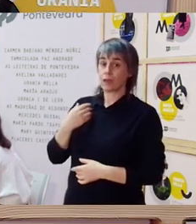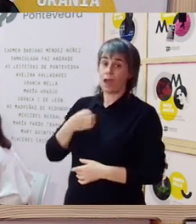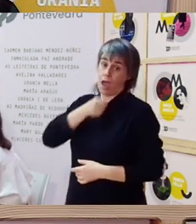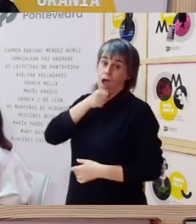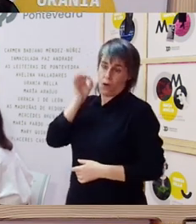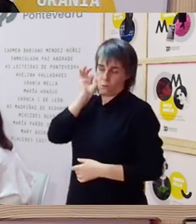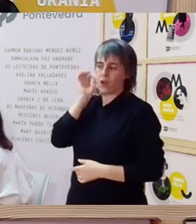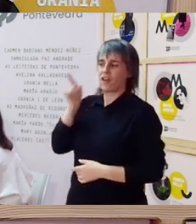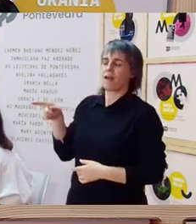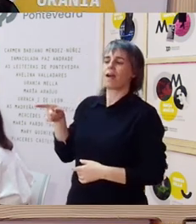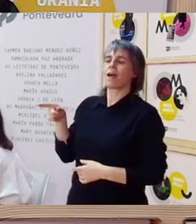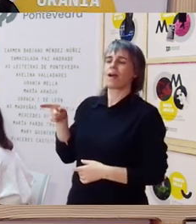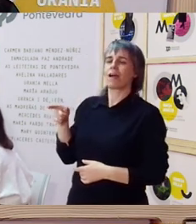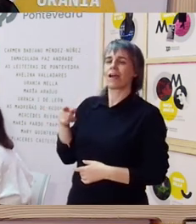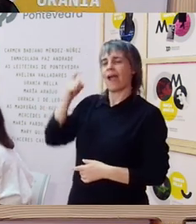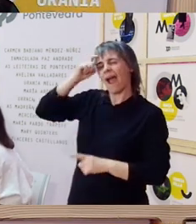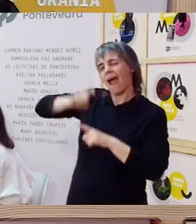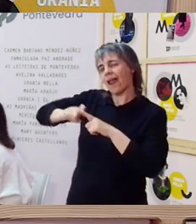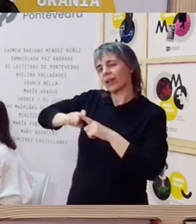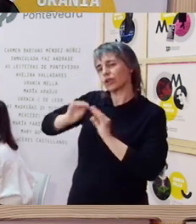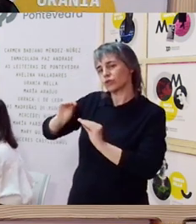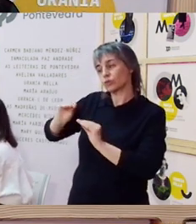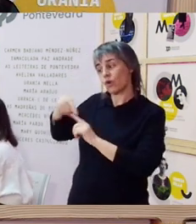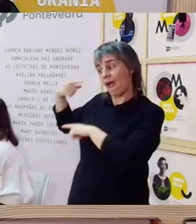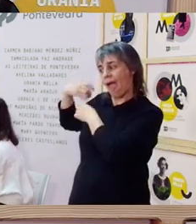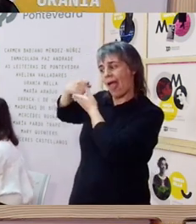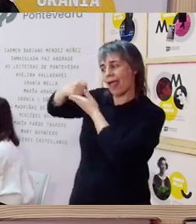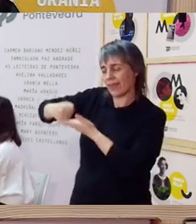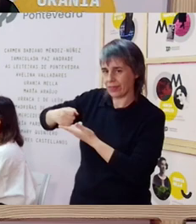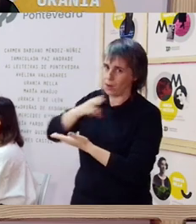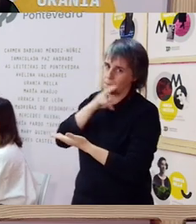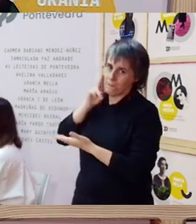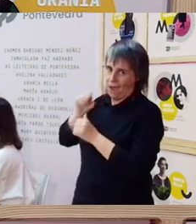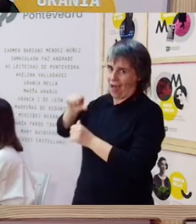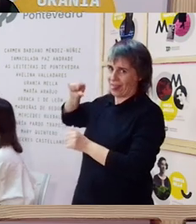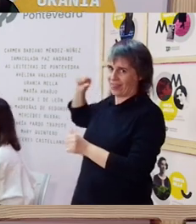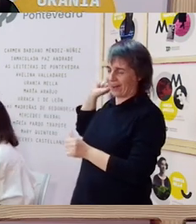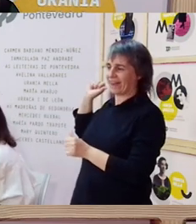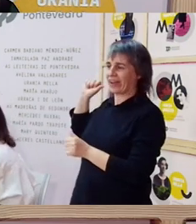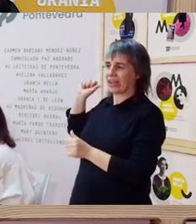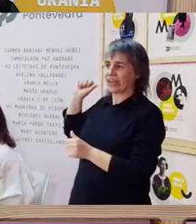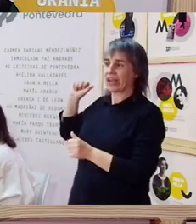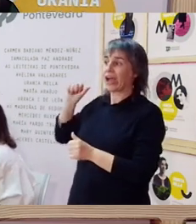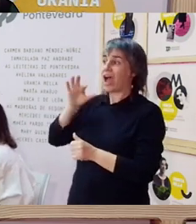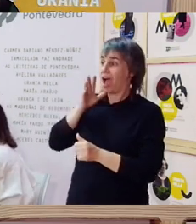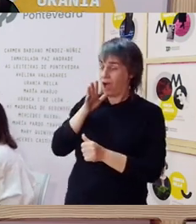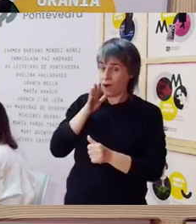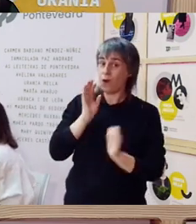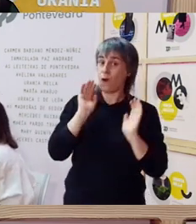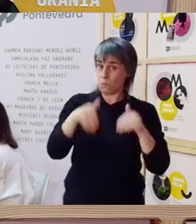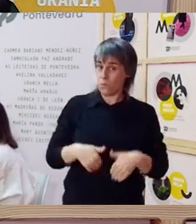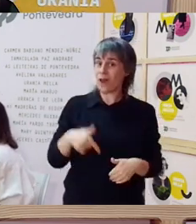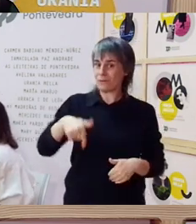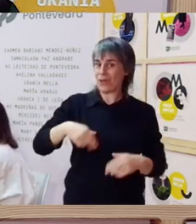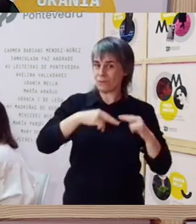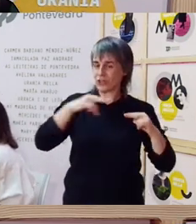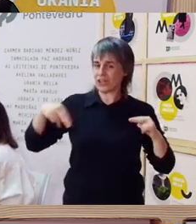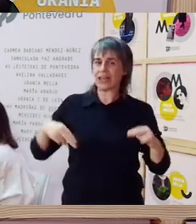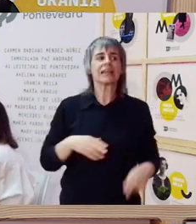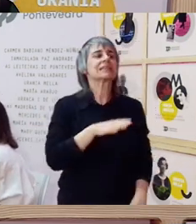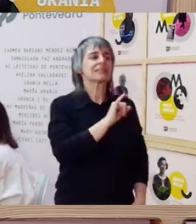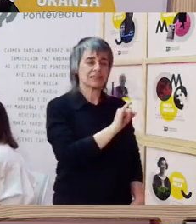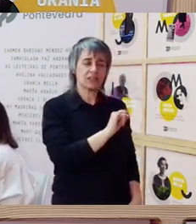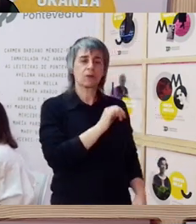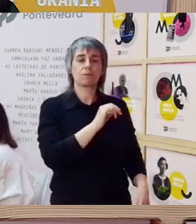placeres xa lle viña da súa nai. Sí. Agora volvemos outra vez aquí a Ponte Caldelas. Sí. A nai era